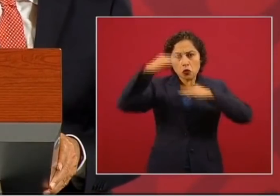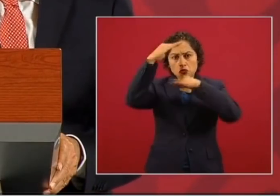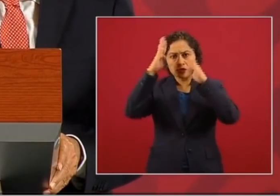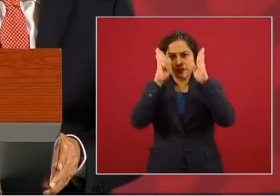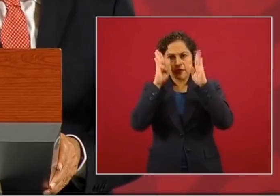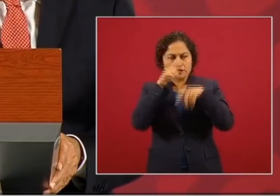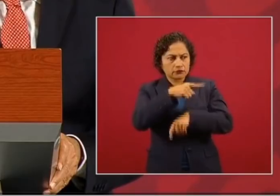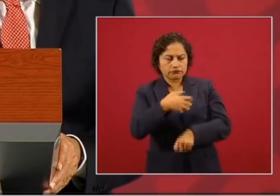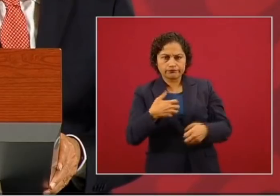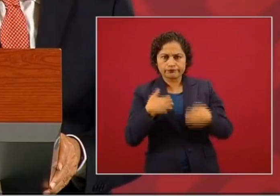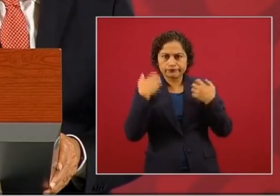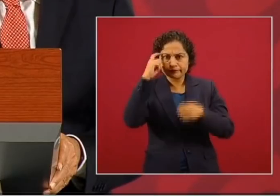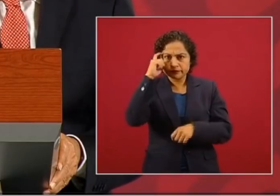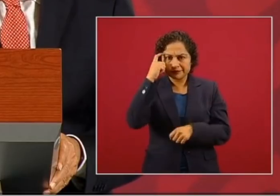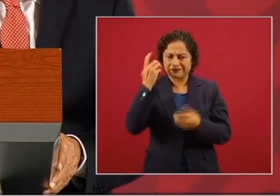llamar?